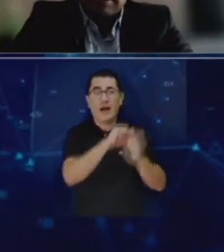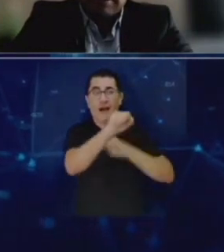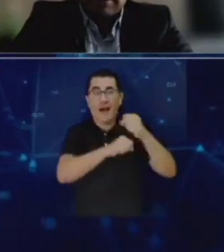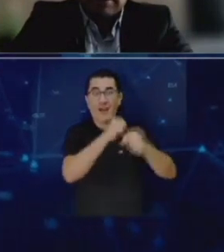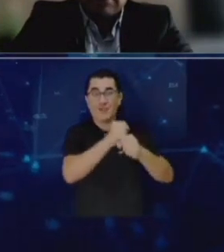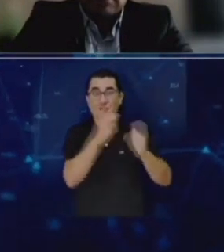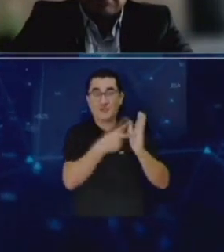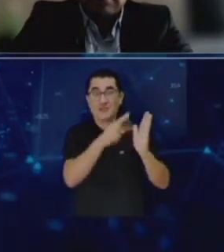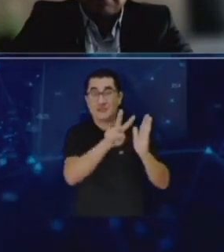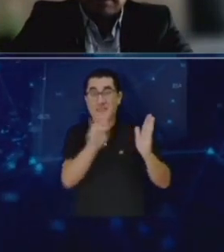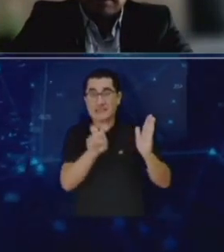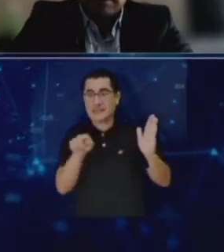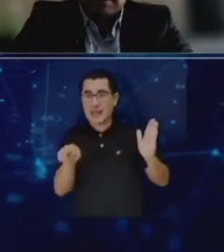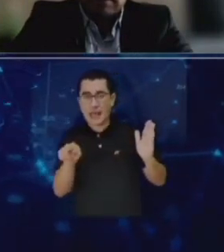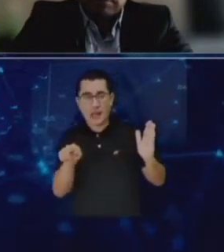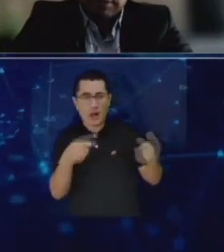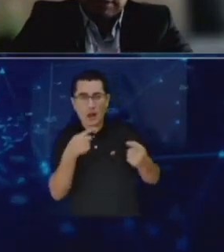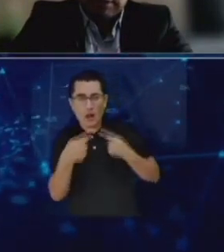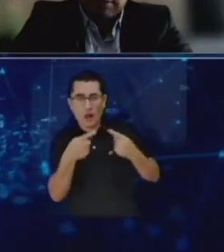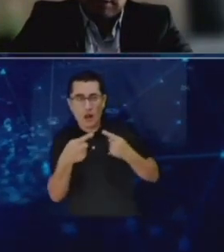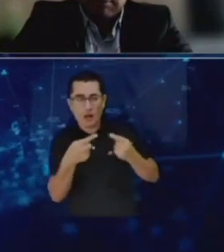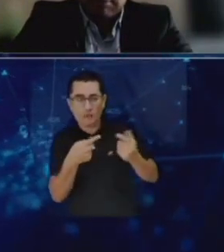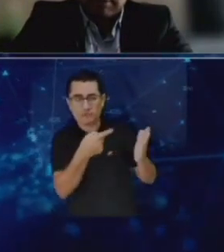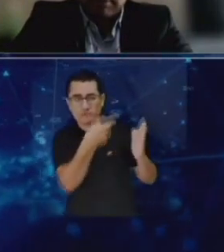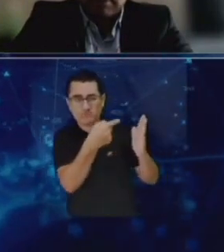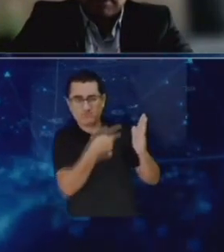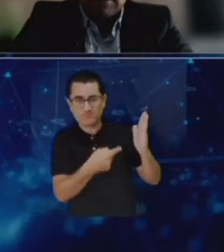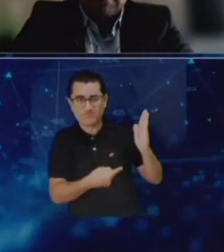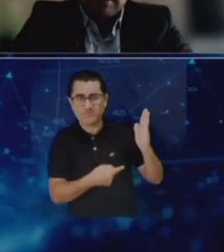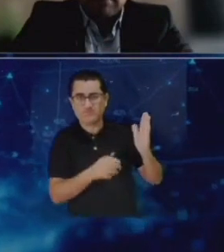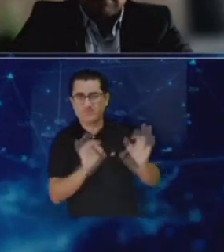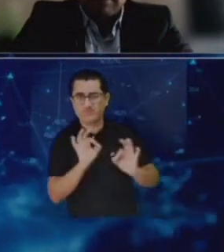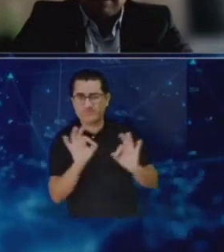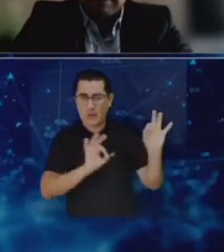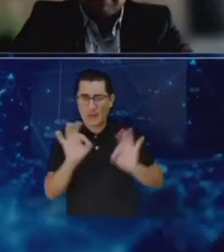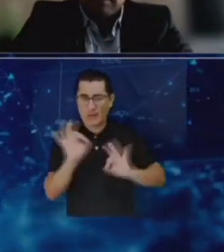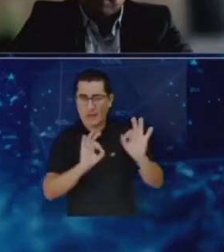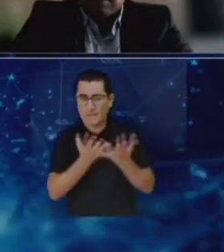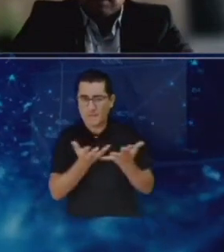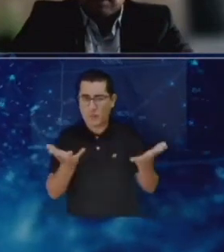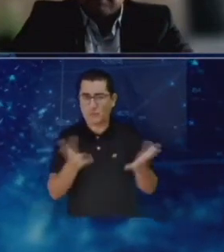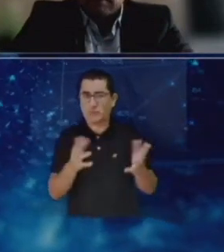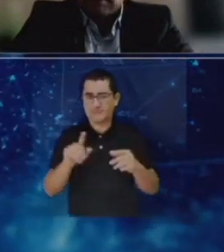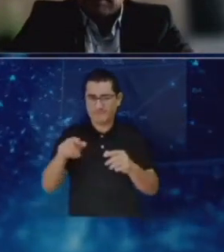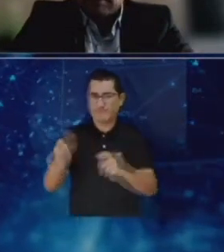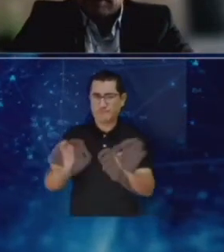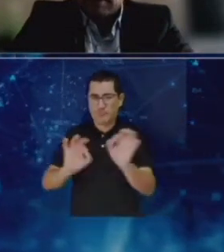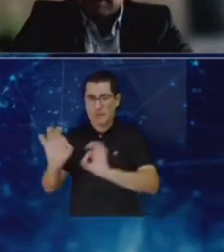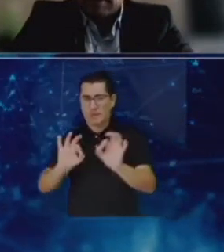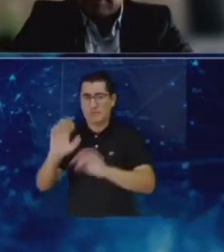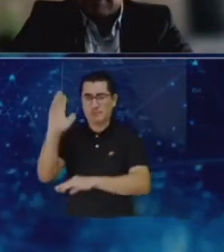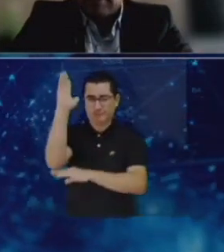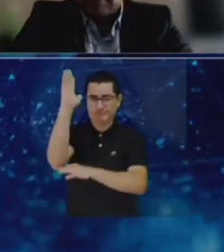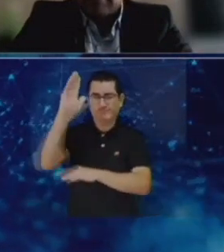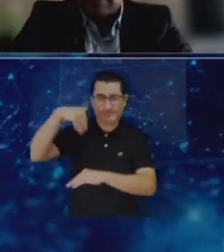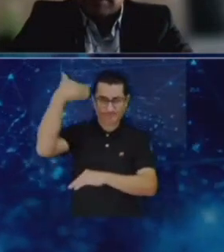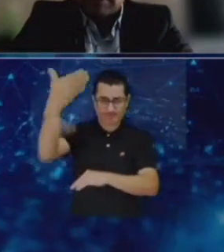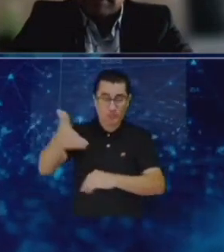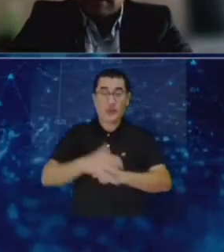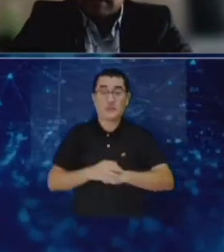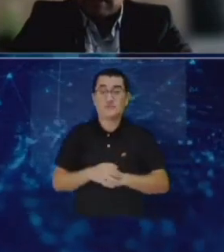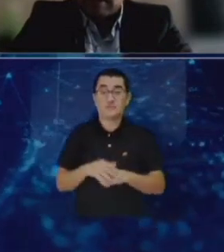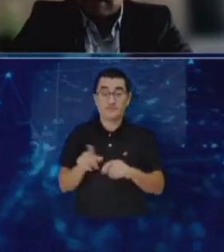pueda tomar la conducción del grupo de trabajo de preparación para la conferencia. Ustedes pueden ver ahí que